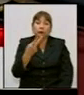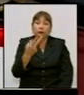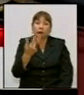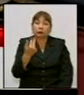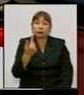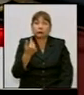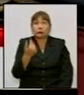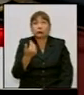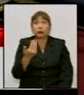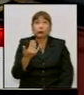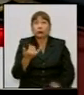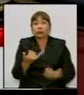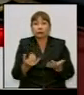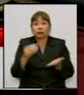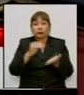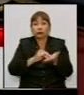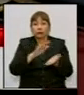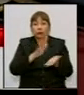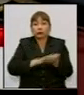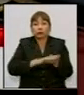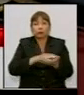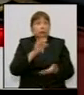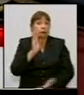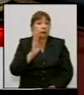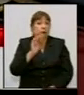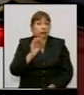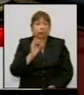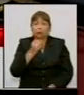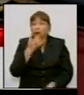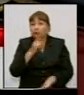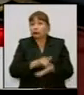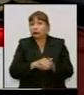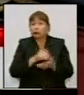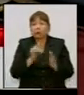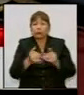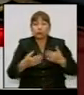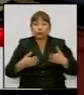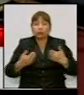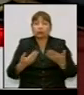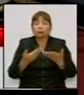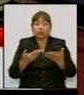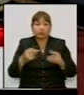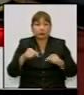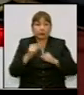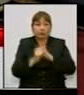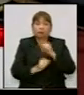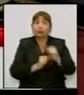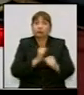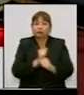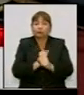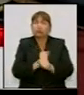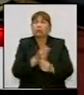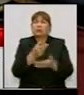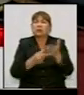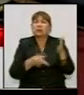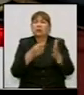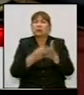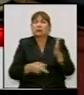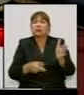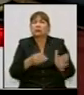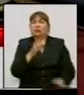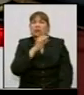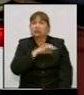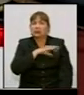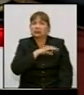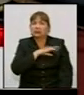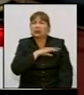ya inscrito en el Banco de Inversión y listo para ser ejecutado el presente año. ¿Qué beneficios tiene? Este